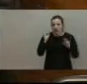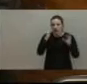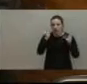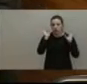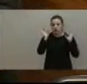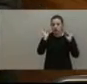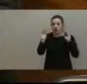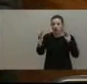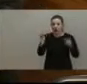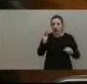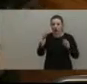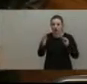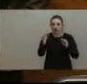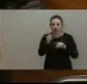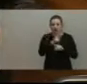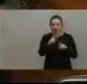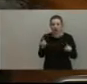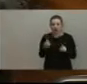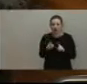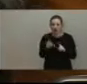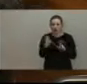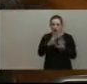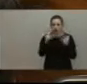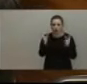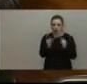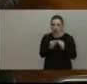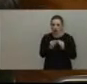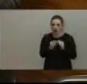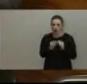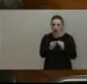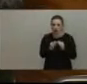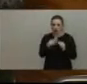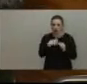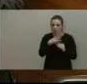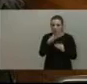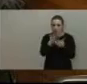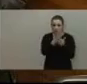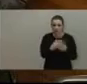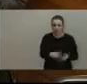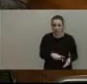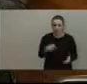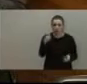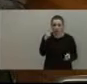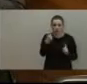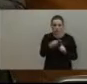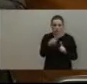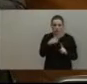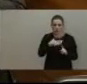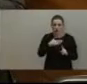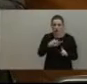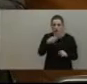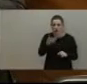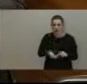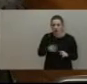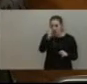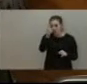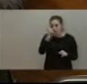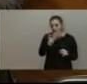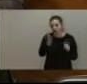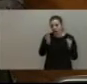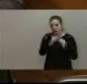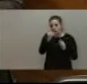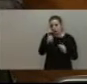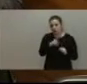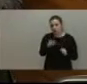conclusiones precipitadas de un estudio muy general, cuyo objetivo, y esto es importante para mí, no sé si lo comparte, es